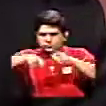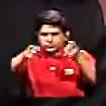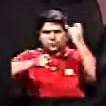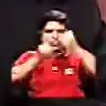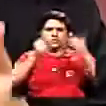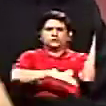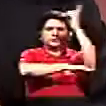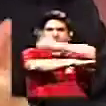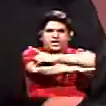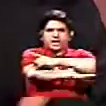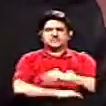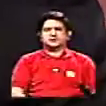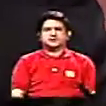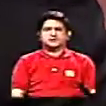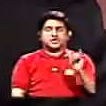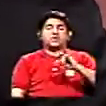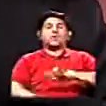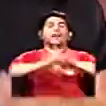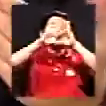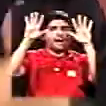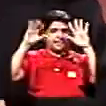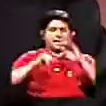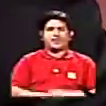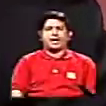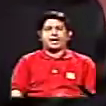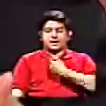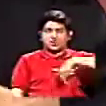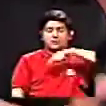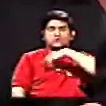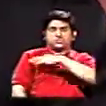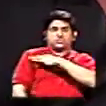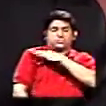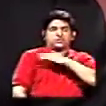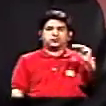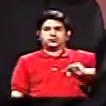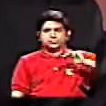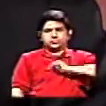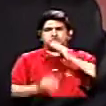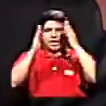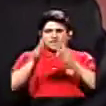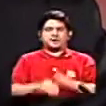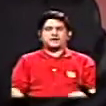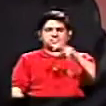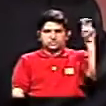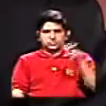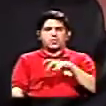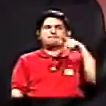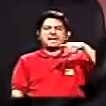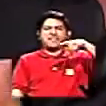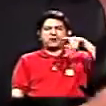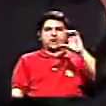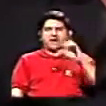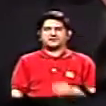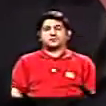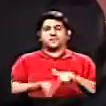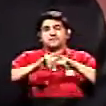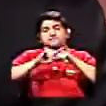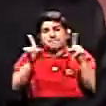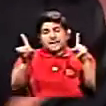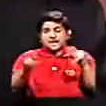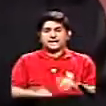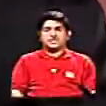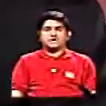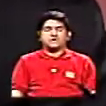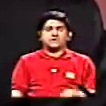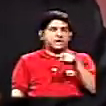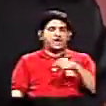los últimos días. Nada más también debo aclarar que habíamos invitado al ministro de Transportes, don Pedro Castro, pero